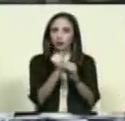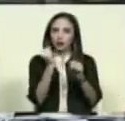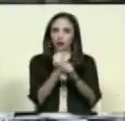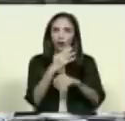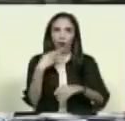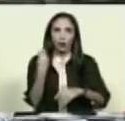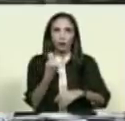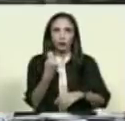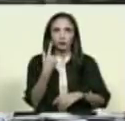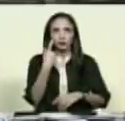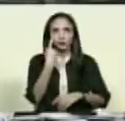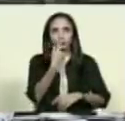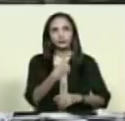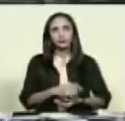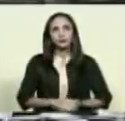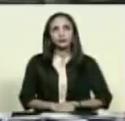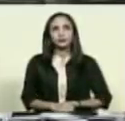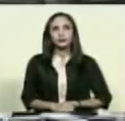misión Chamba Juvenil,